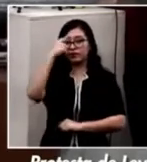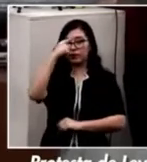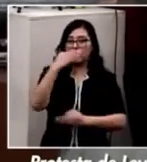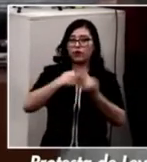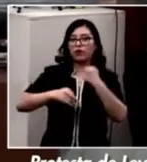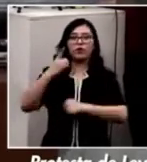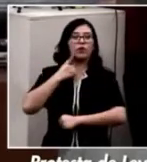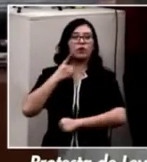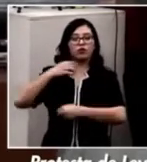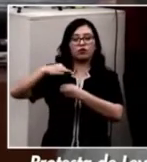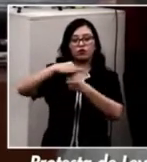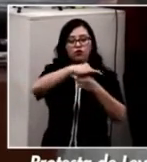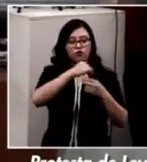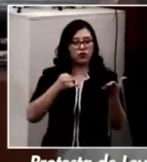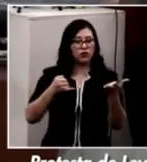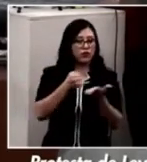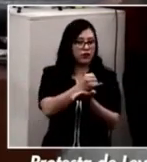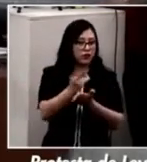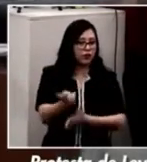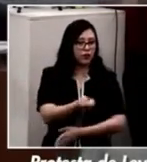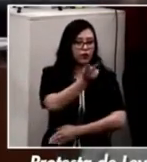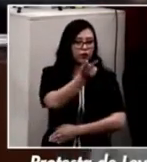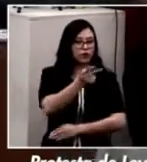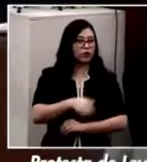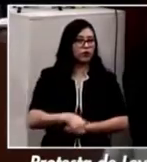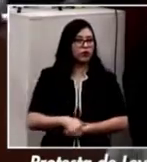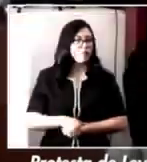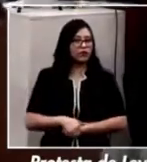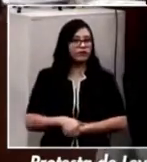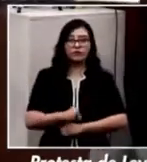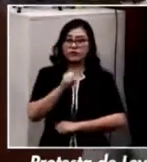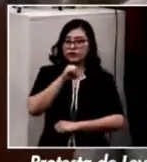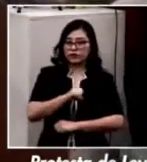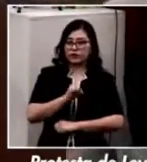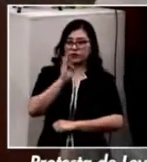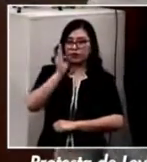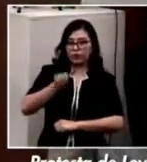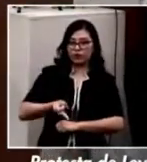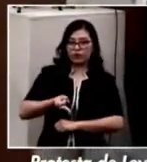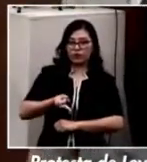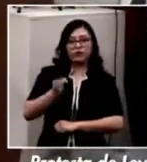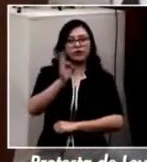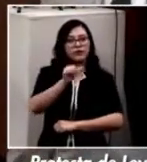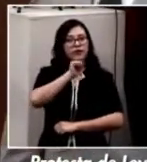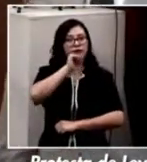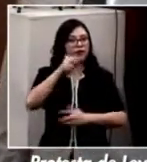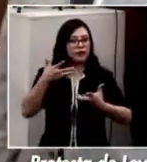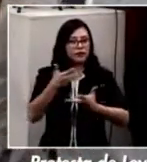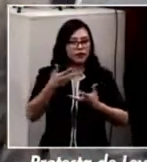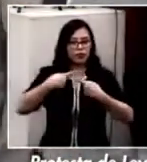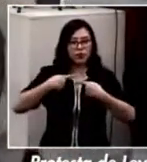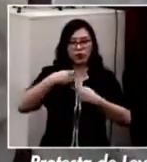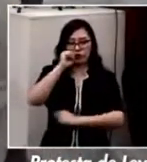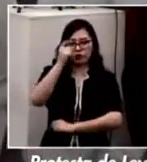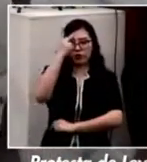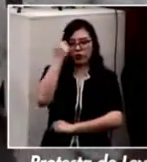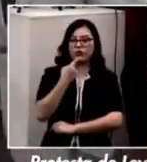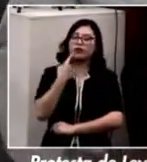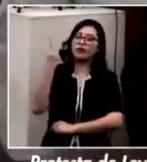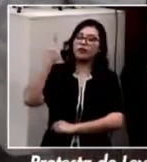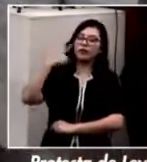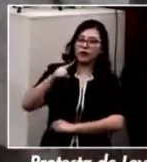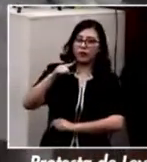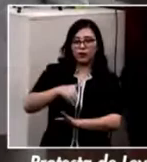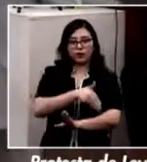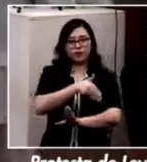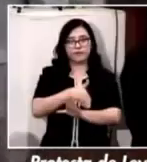la oportunidad con las puertas abiertas que la Fiscalía de acudir ante la Fiscalía. Pero segundo, orientarlos, brindarles la